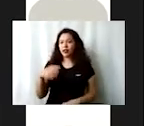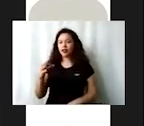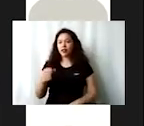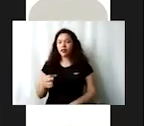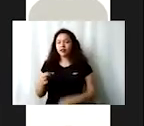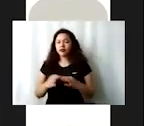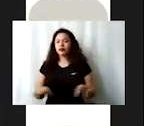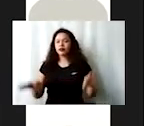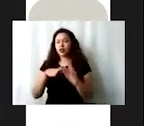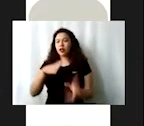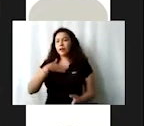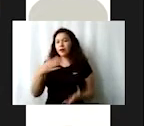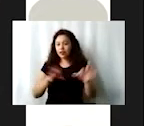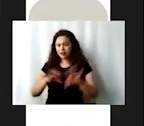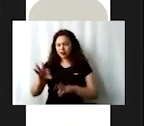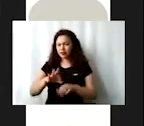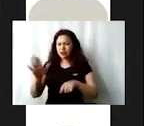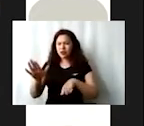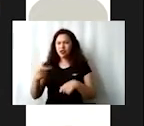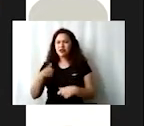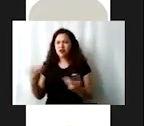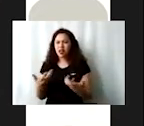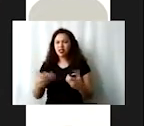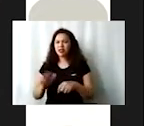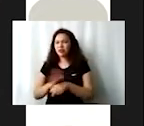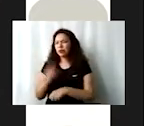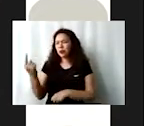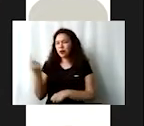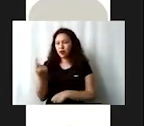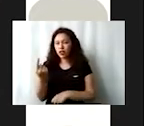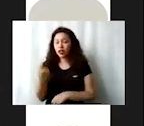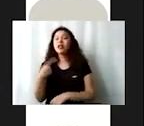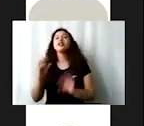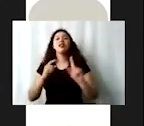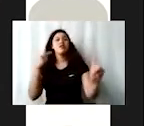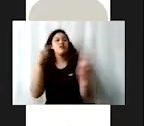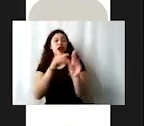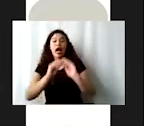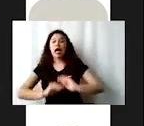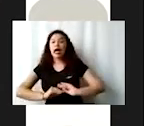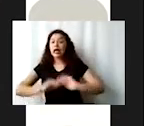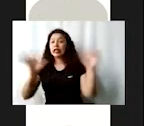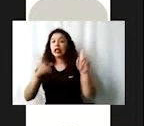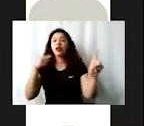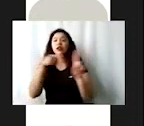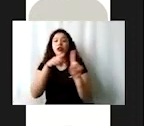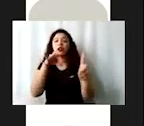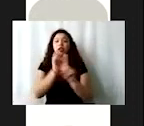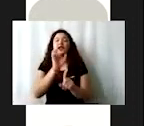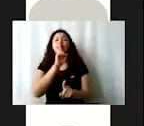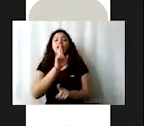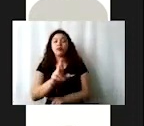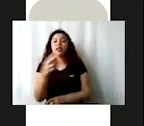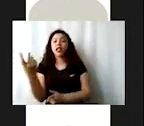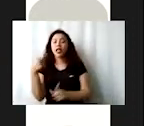de mi trabajo? ¿Por qué se hace? Deberás tener claro el objetivo del puesto, las metas y los resultados que se